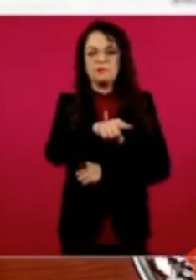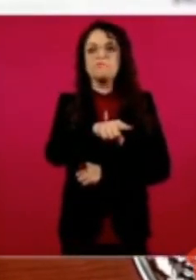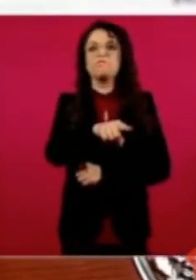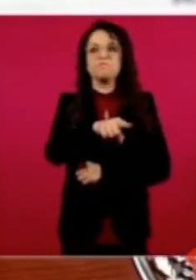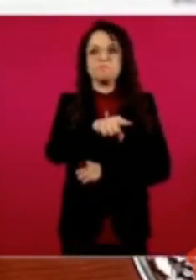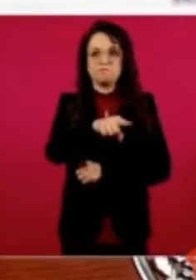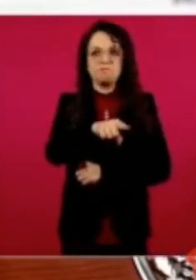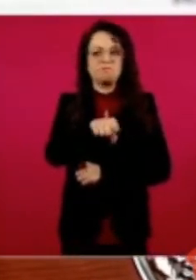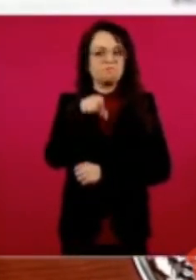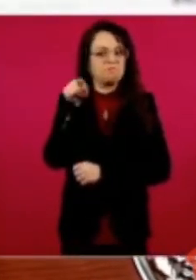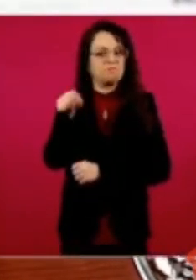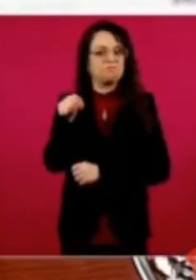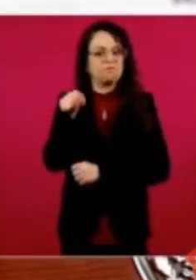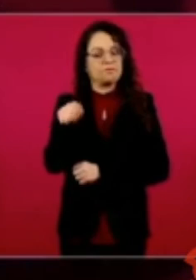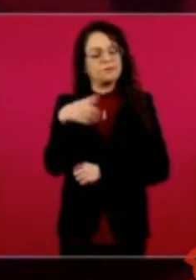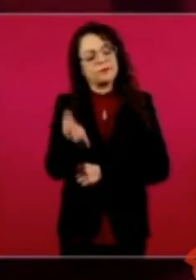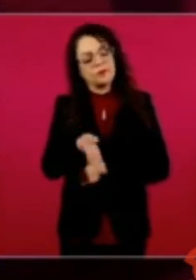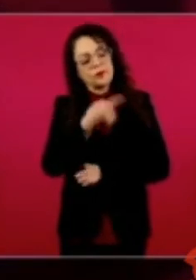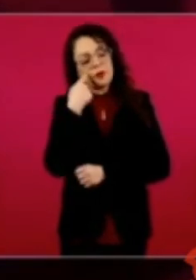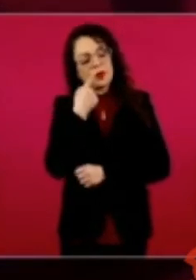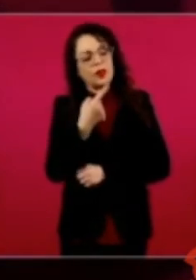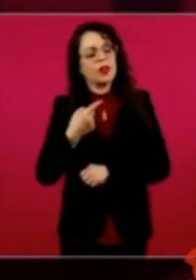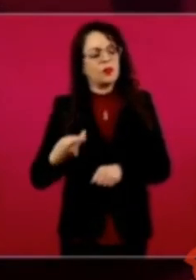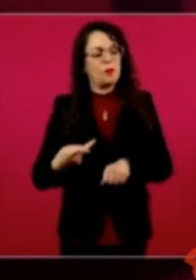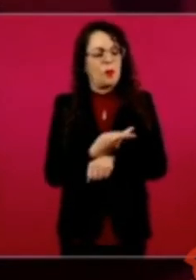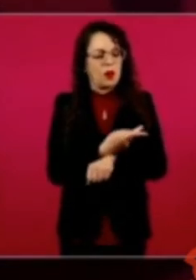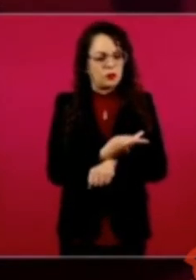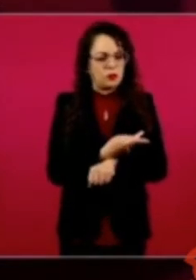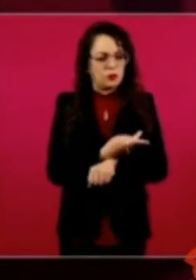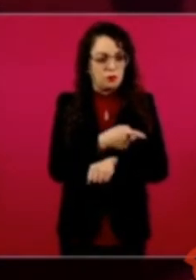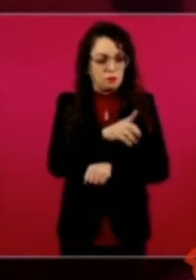los va a juzgar.